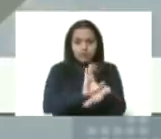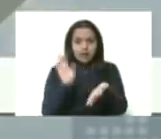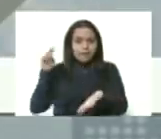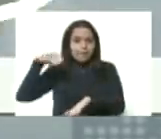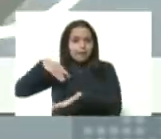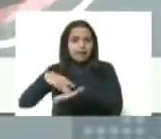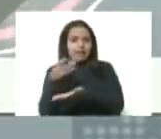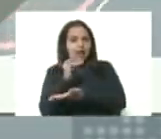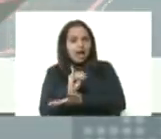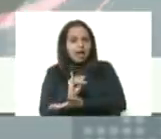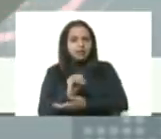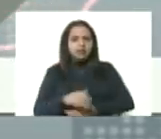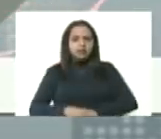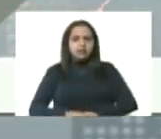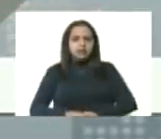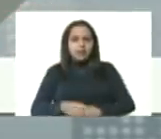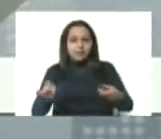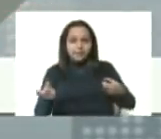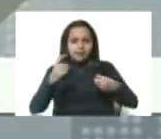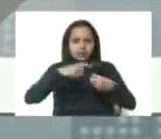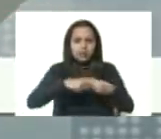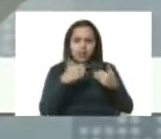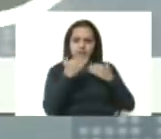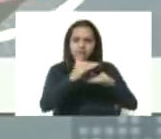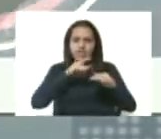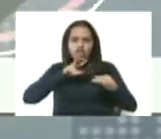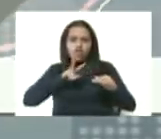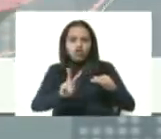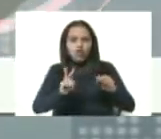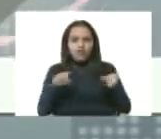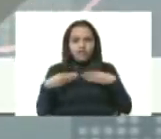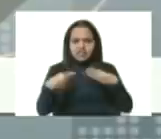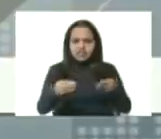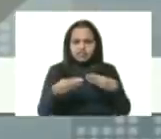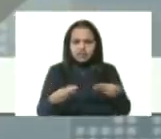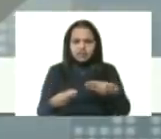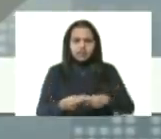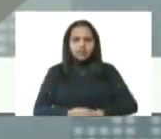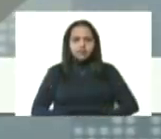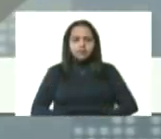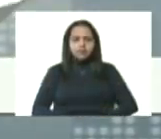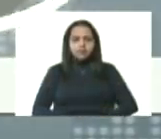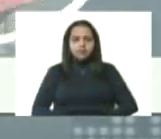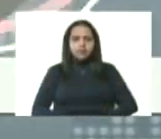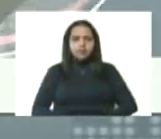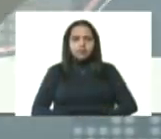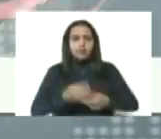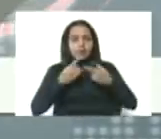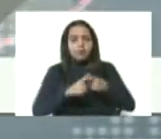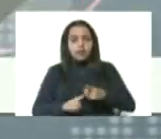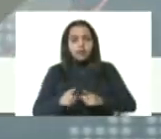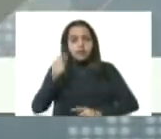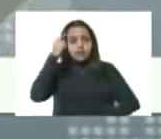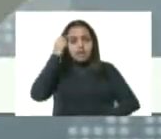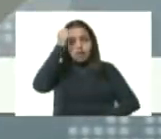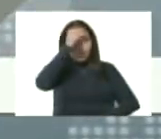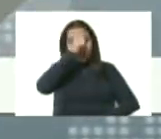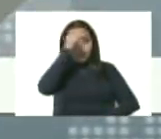como Miranda, fueron incluidos en el nivel 2 de flexibilización parcial, pero el día domingo